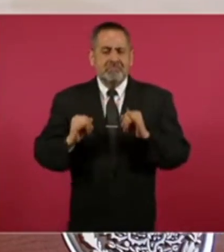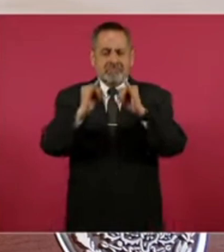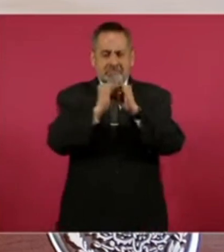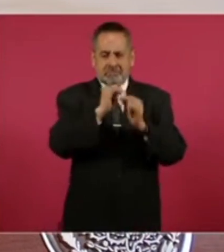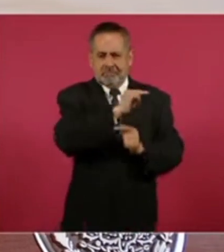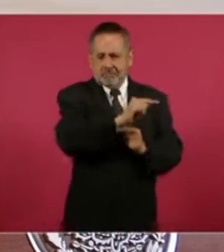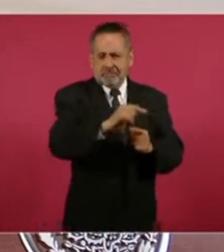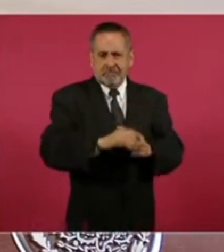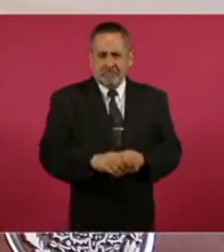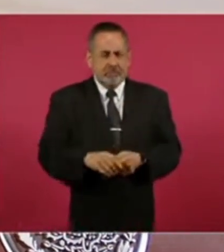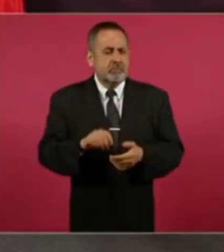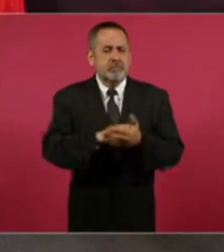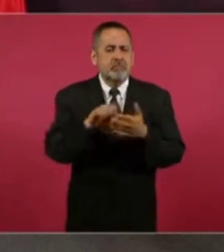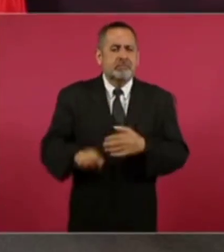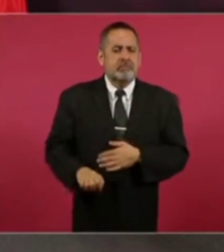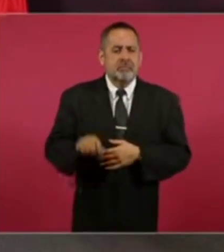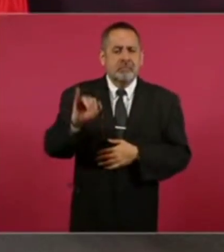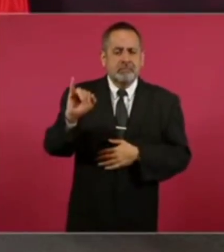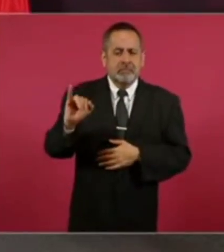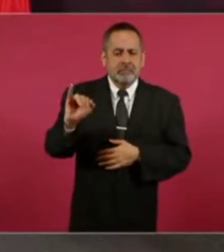Es el IFETEL.